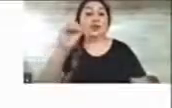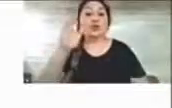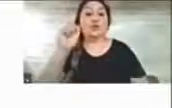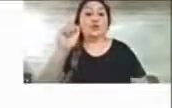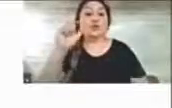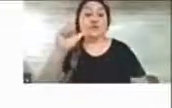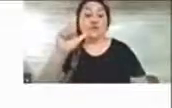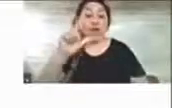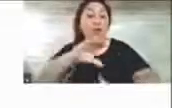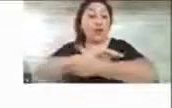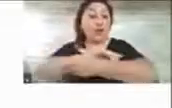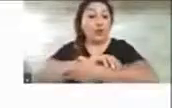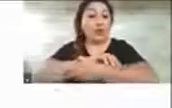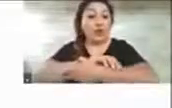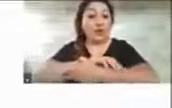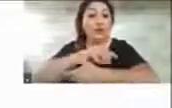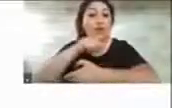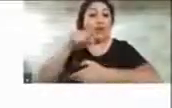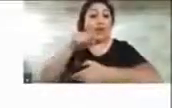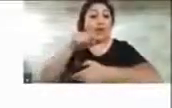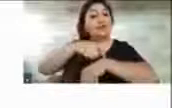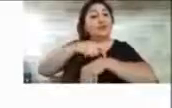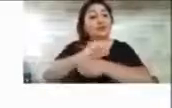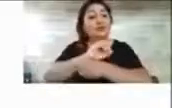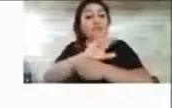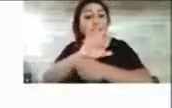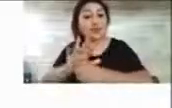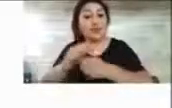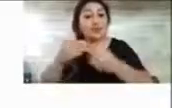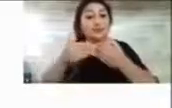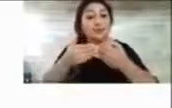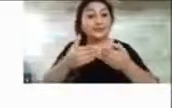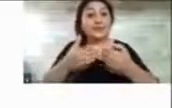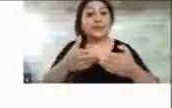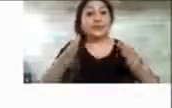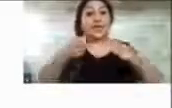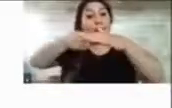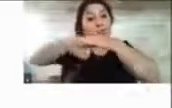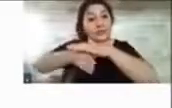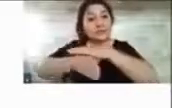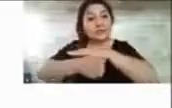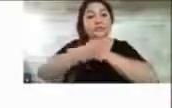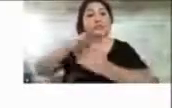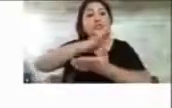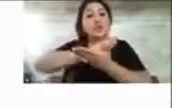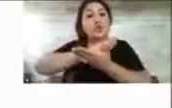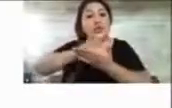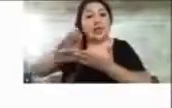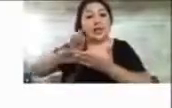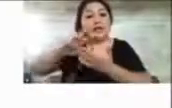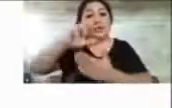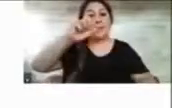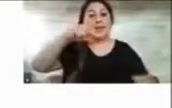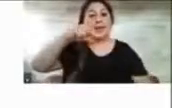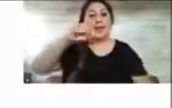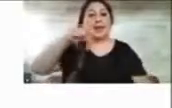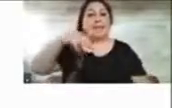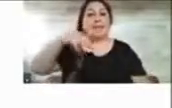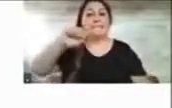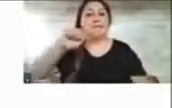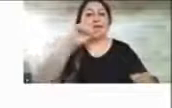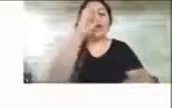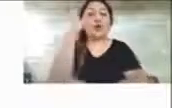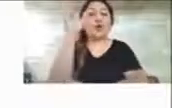se ha liberado la utilización gratuita de GraphoGame para los territorios de Panamá, Colombia y